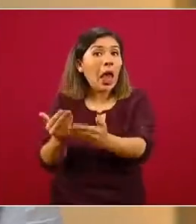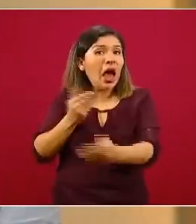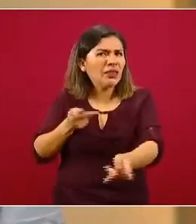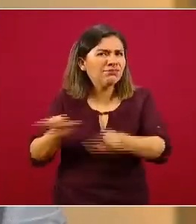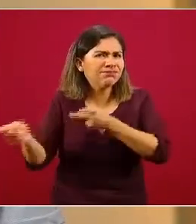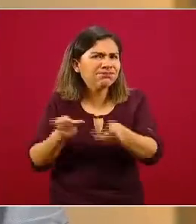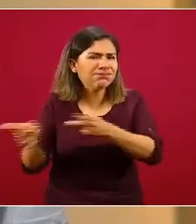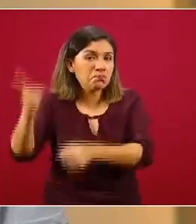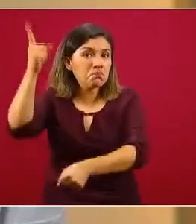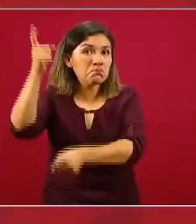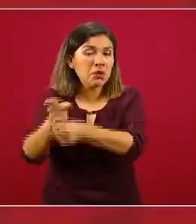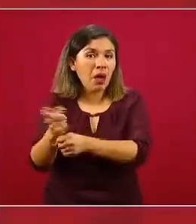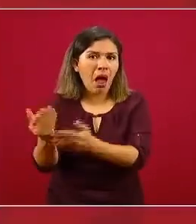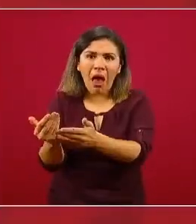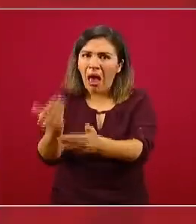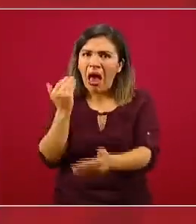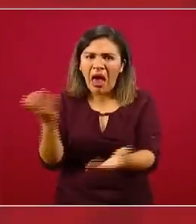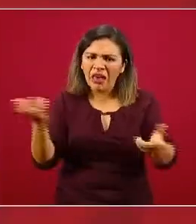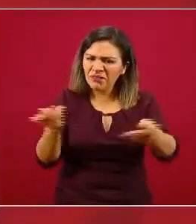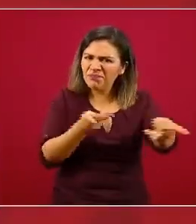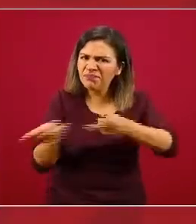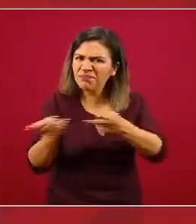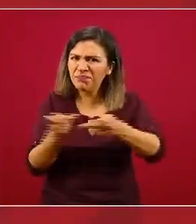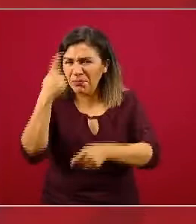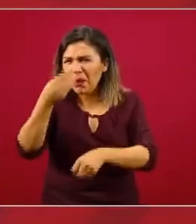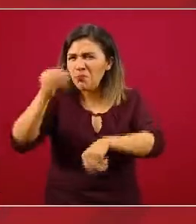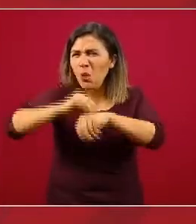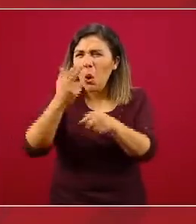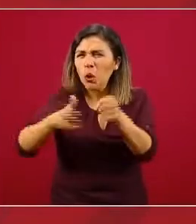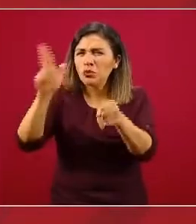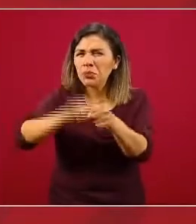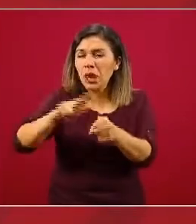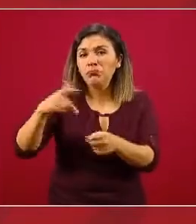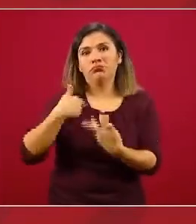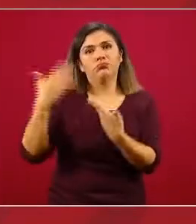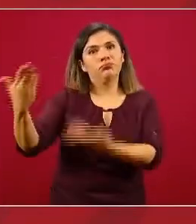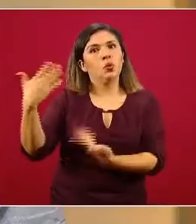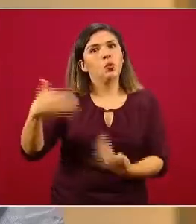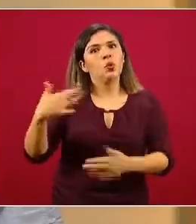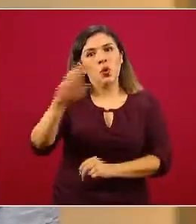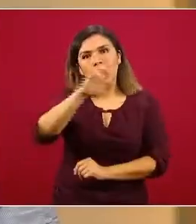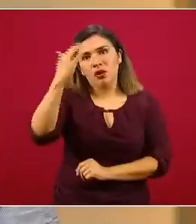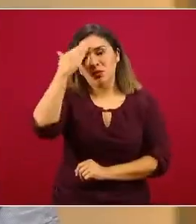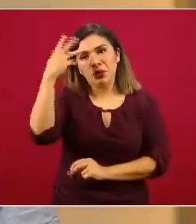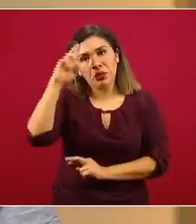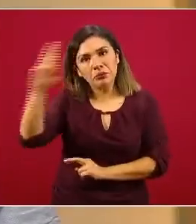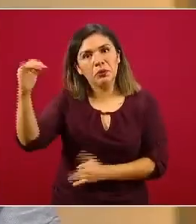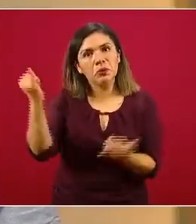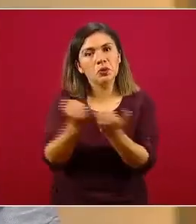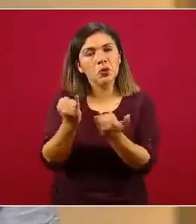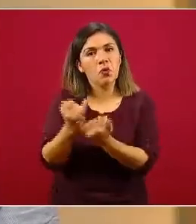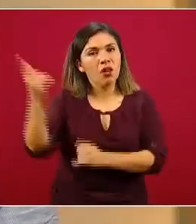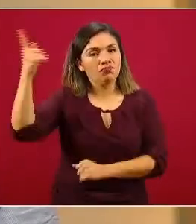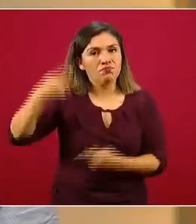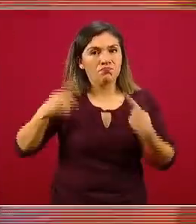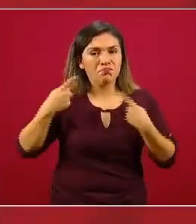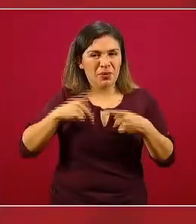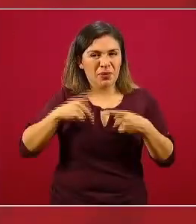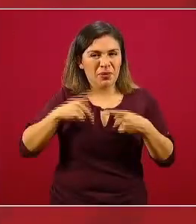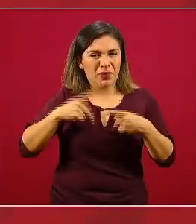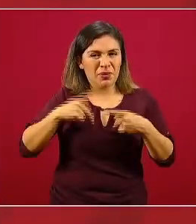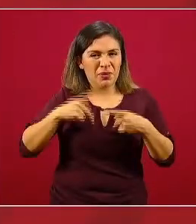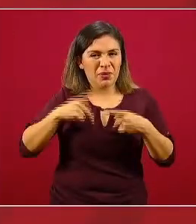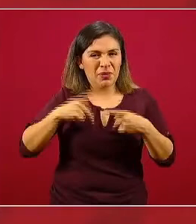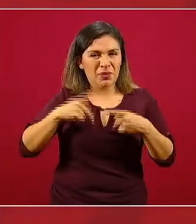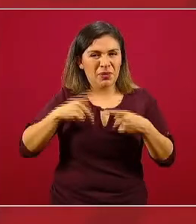hecho, Tabasco fue de los estados que más tempranamente lo hicieron. Mi reconocimiento y respeto al gobernador